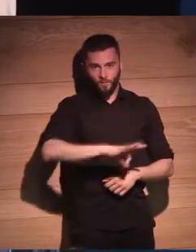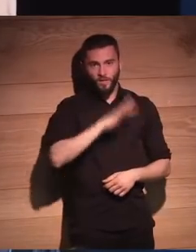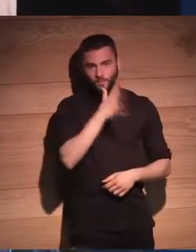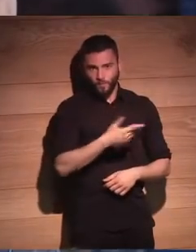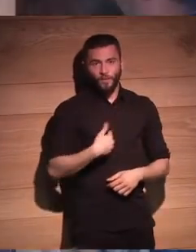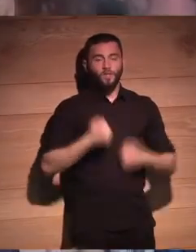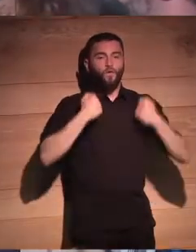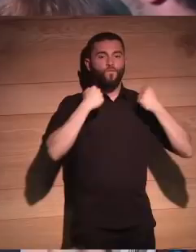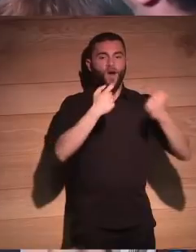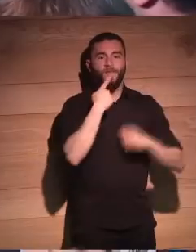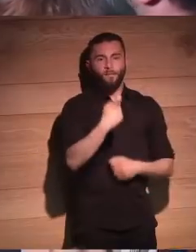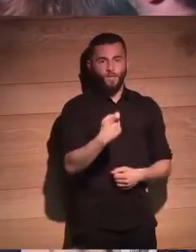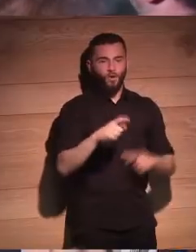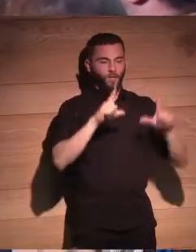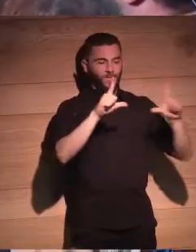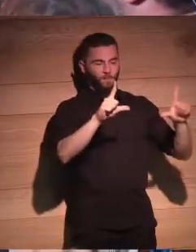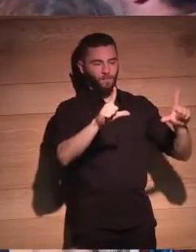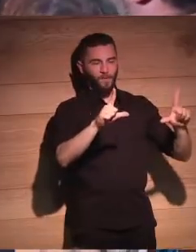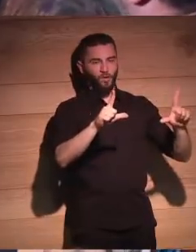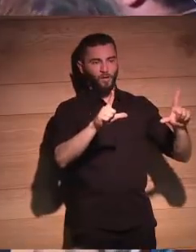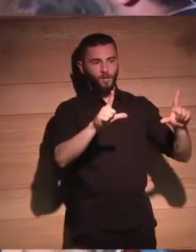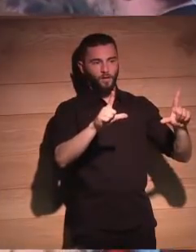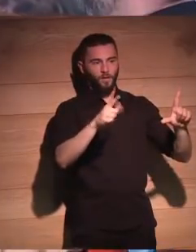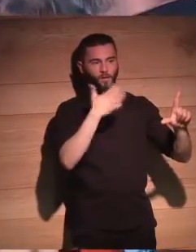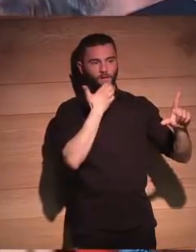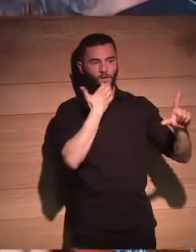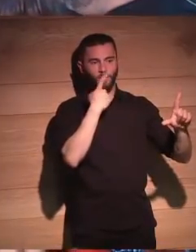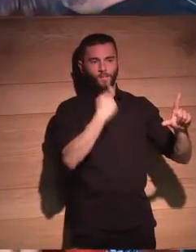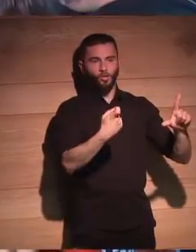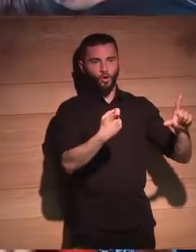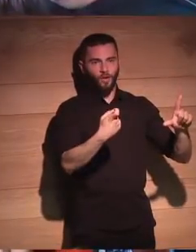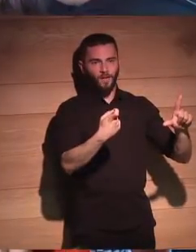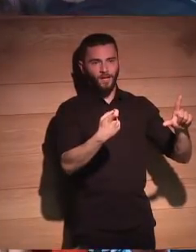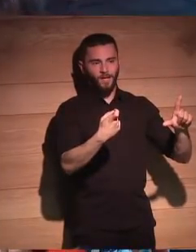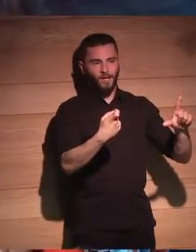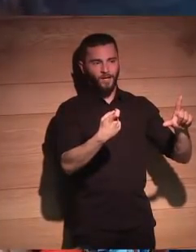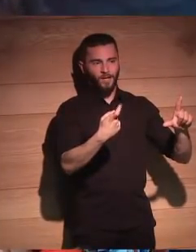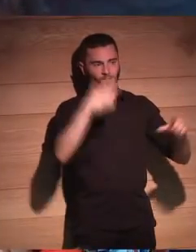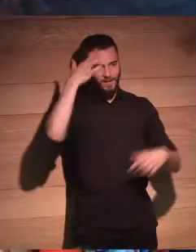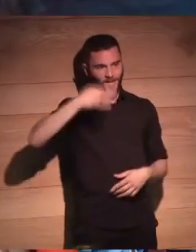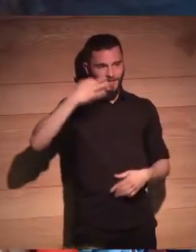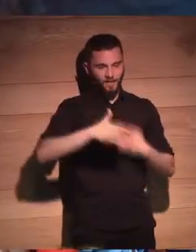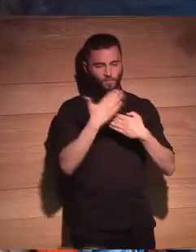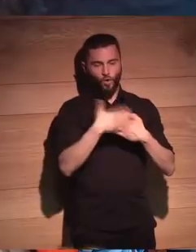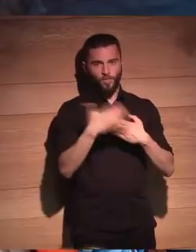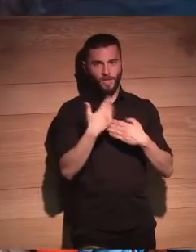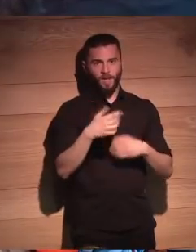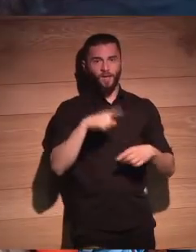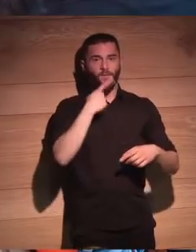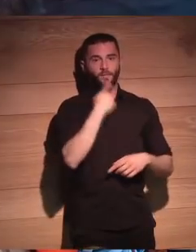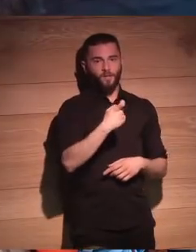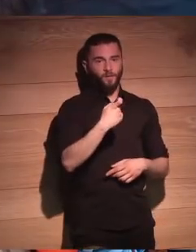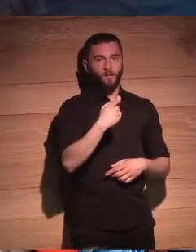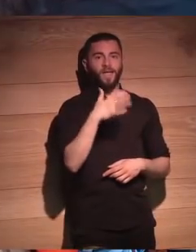que enlaza con las imágenes de las mitologías que están en la base de nuestras creencias modernas, ¿no? La mitología griega y la